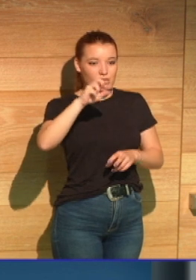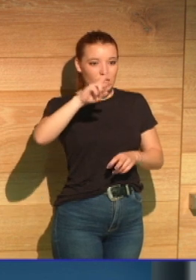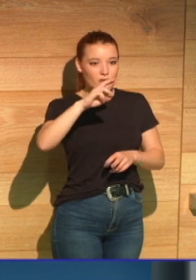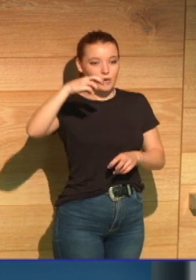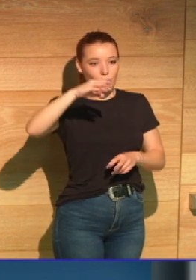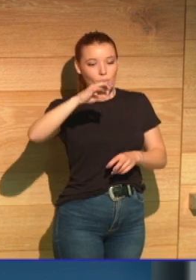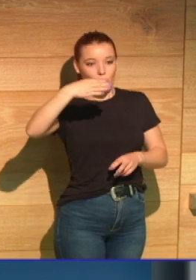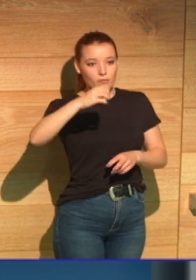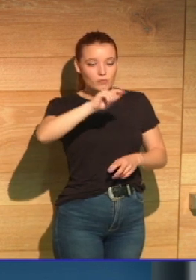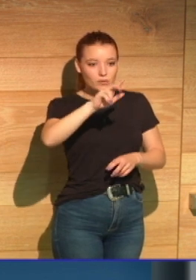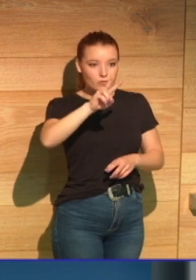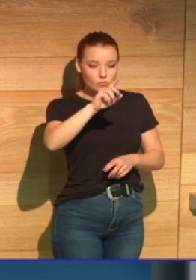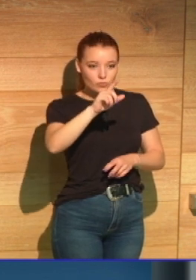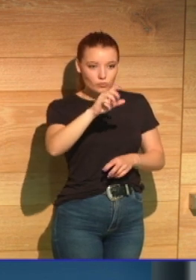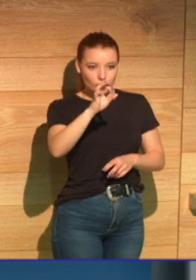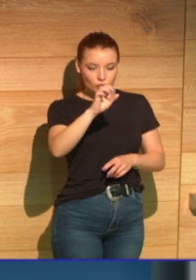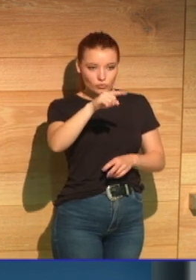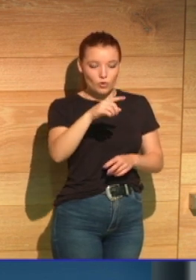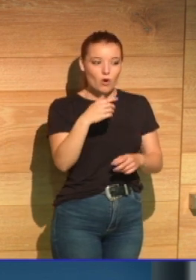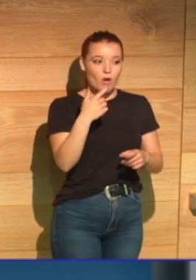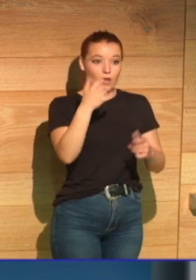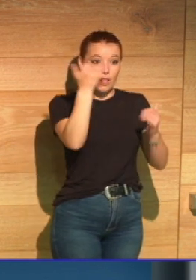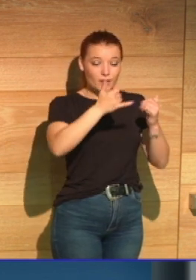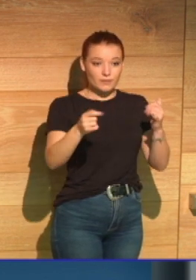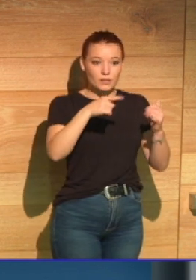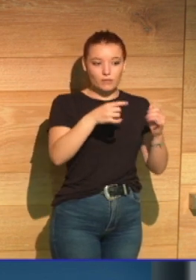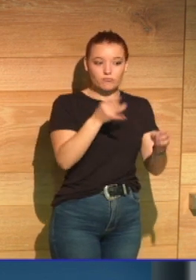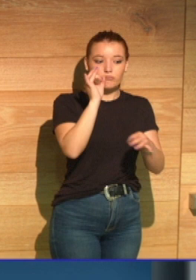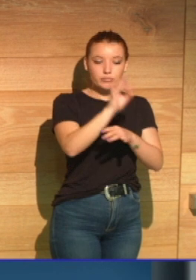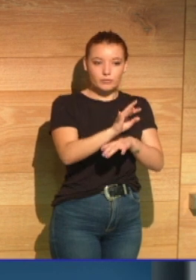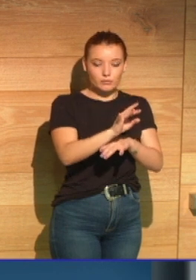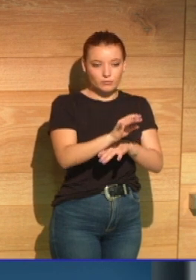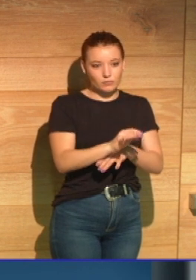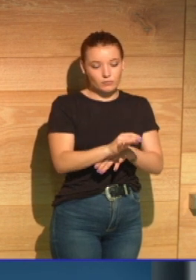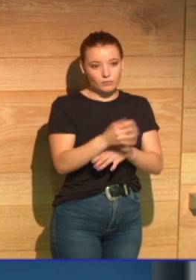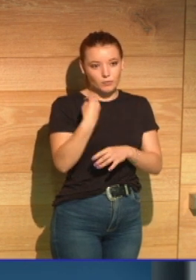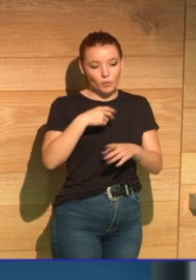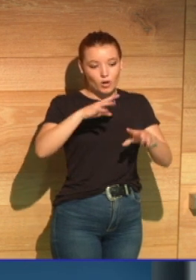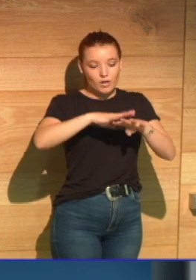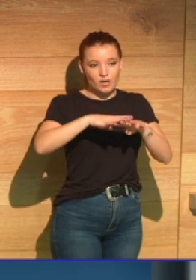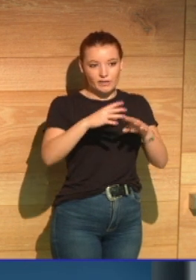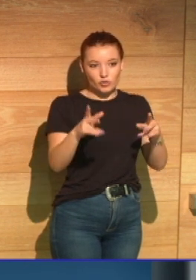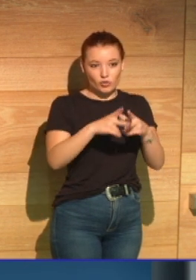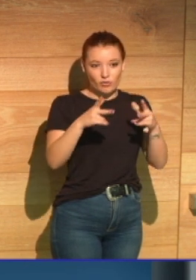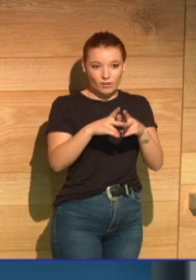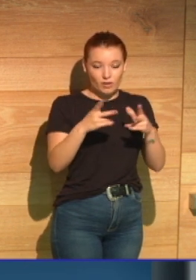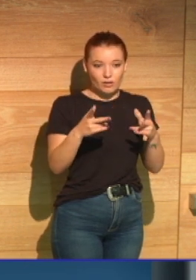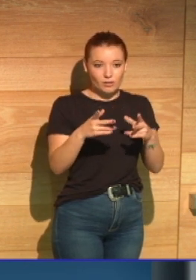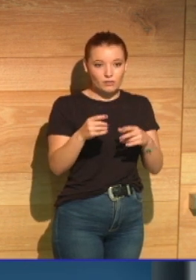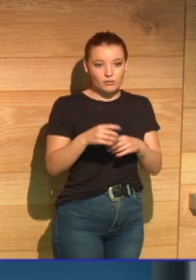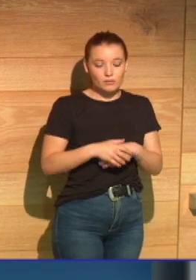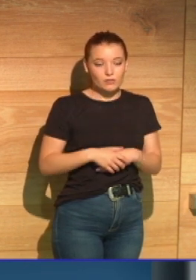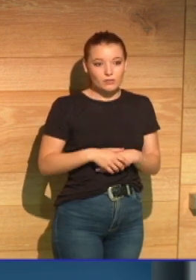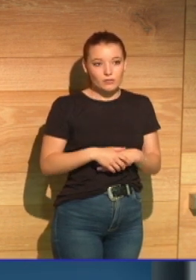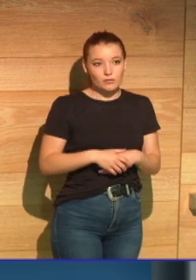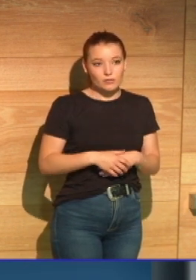gráficas que él enviaba cada vez en cuanto a las redes sociales del Museo Taller, implicaban este